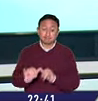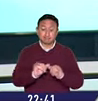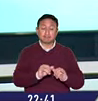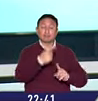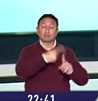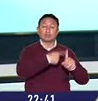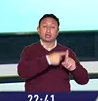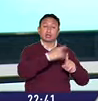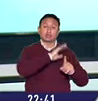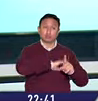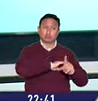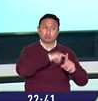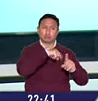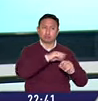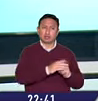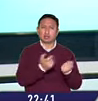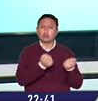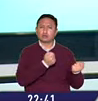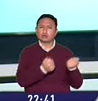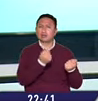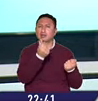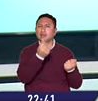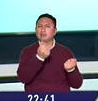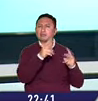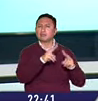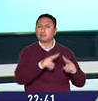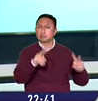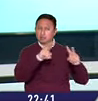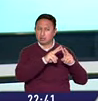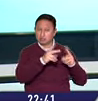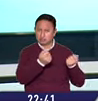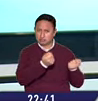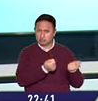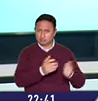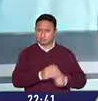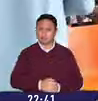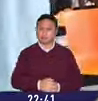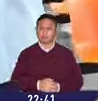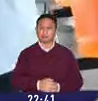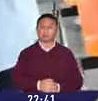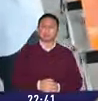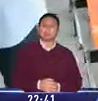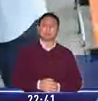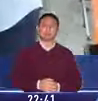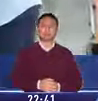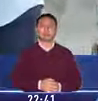mercado municipal para controlar la especulación en los precios de los víveres.